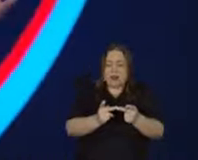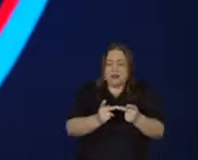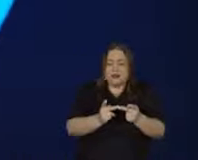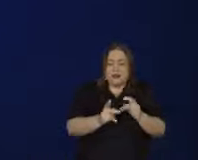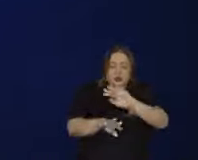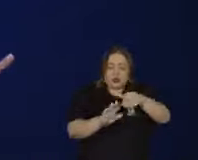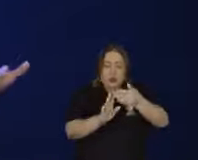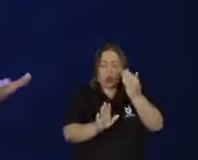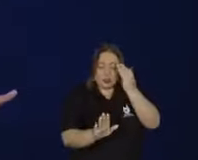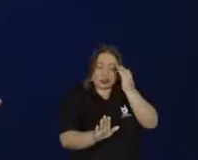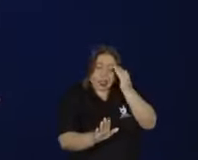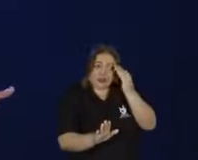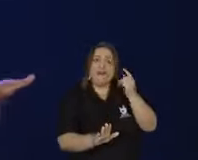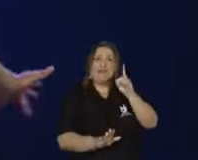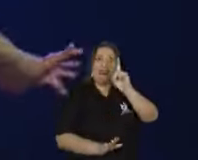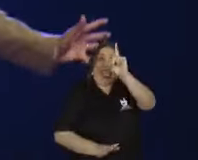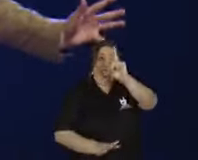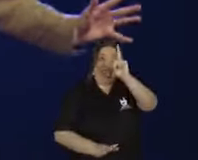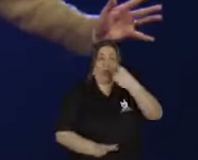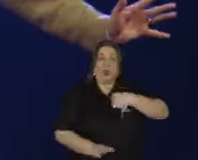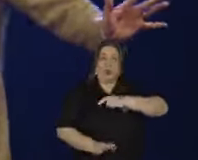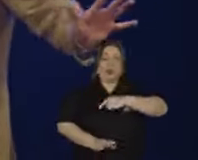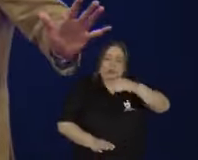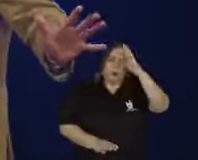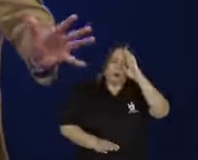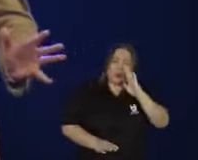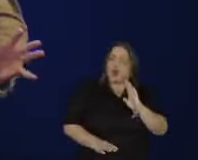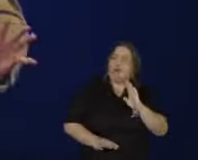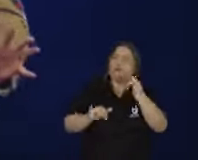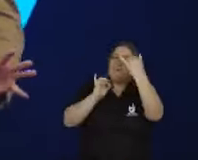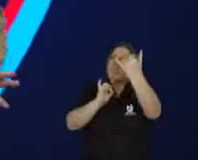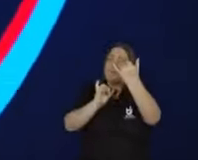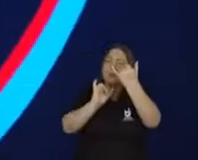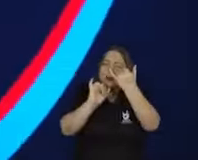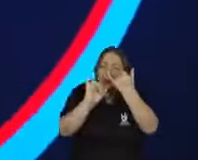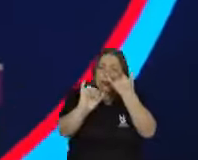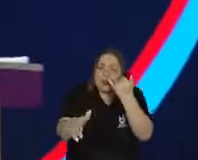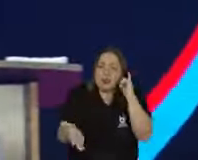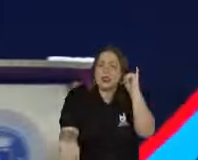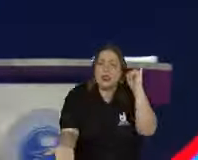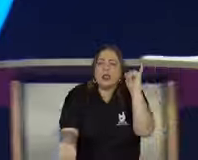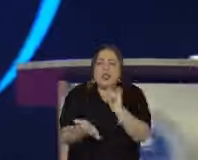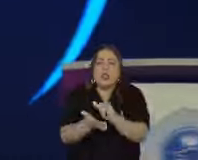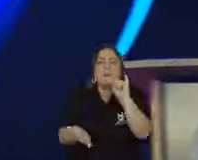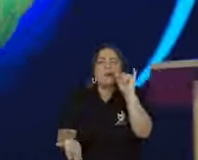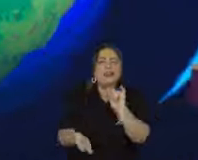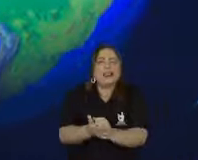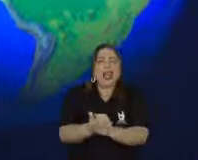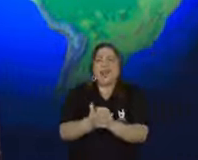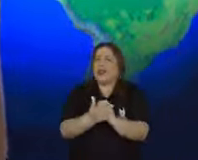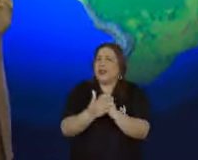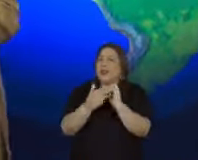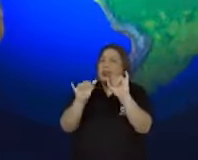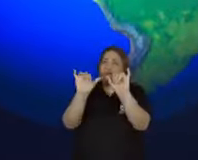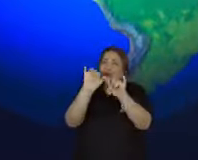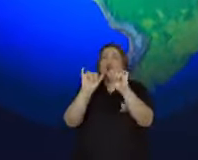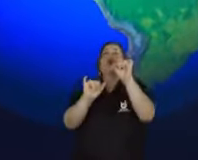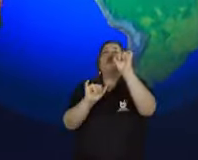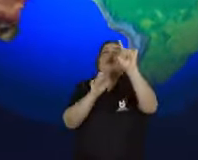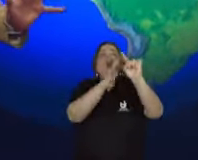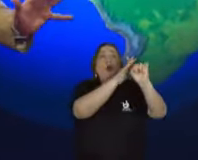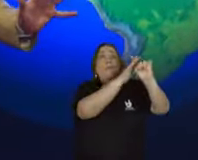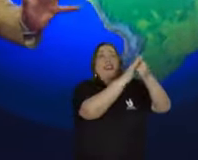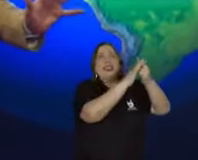es nuestro Dios, infinito, imposible de medir, alfa y omega, principio